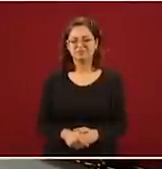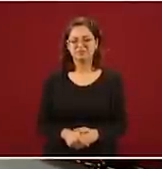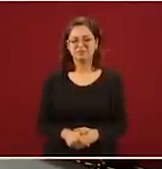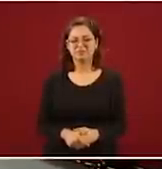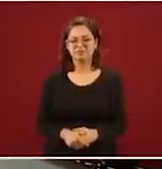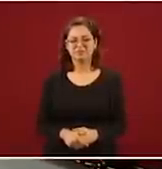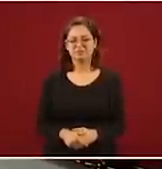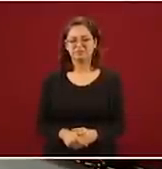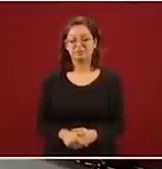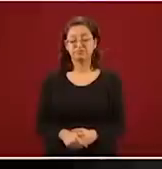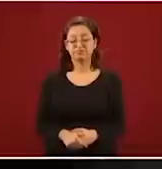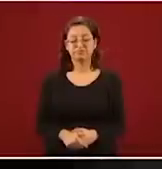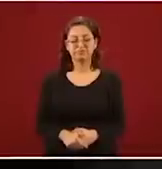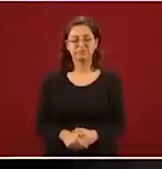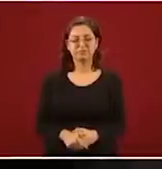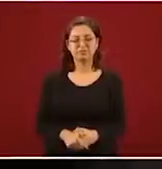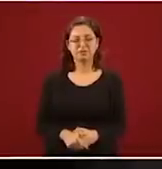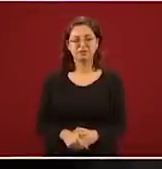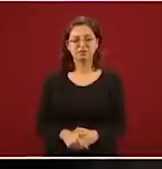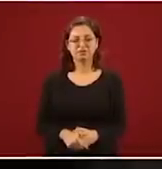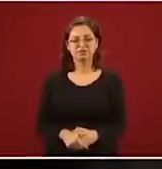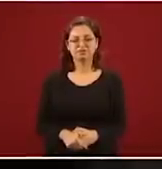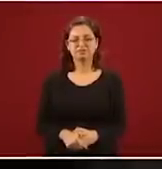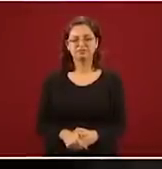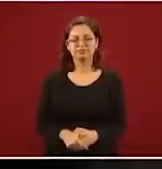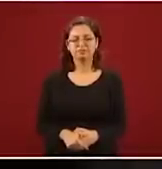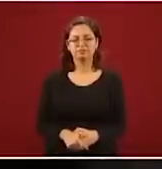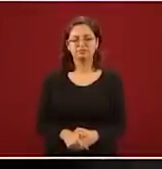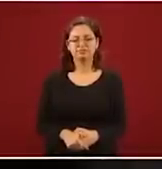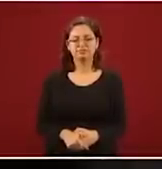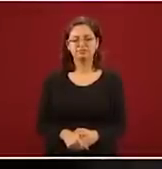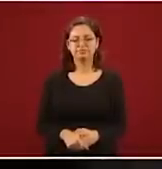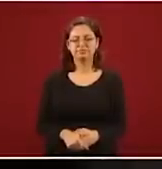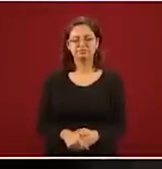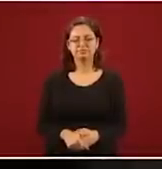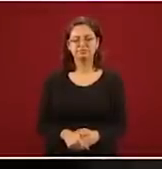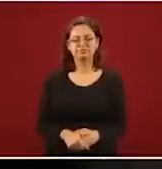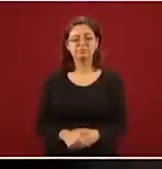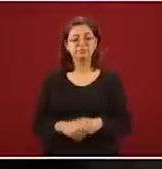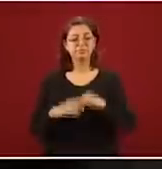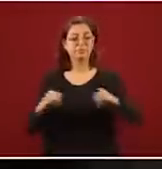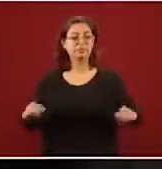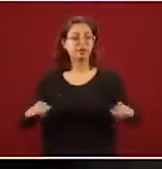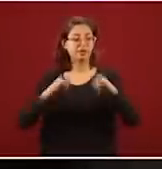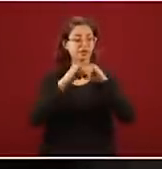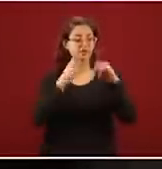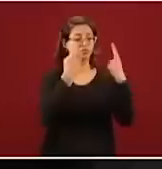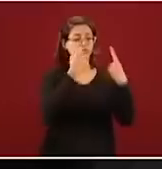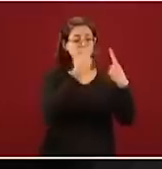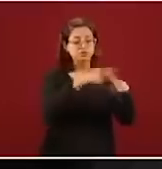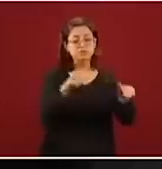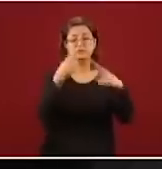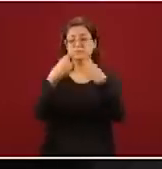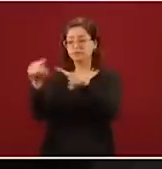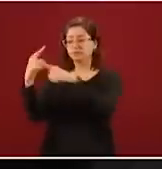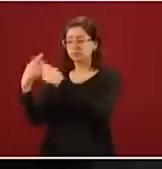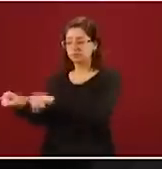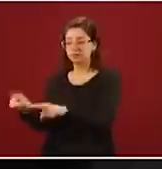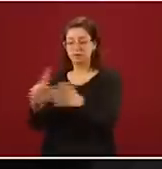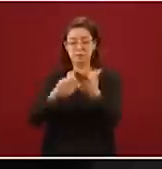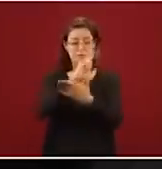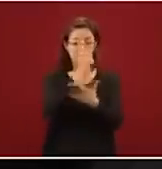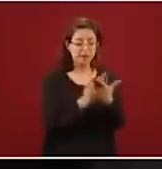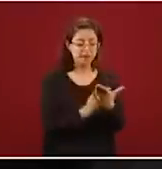los institutos, los que vayan aceptando entrar en este esquema, en este Plan Nacional de